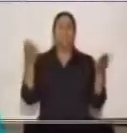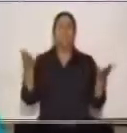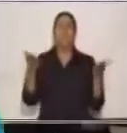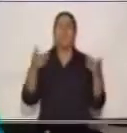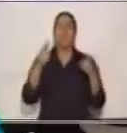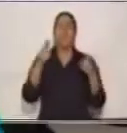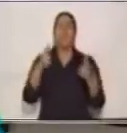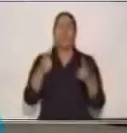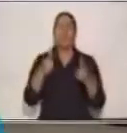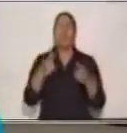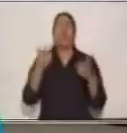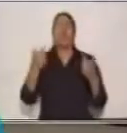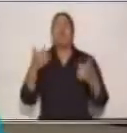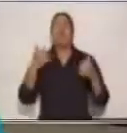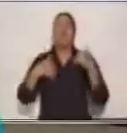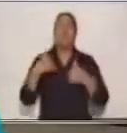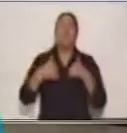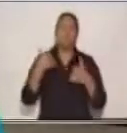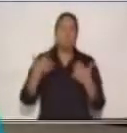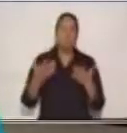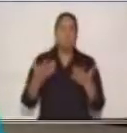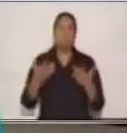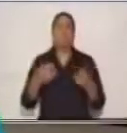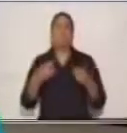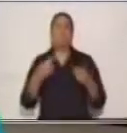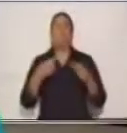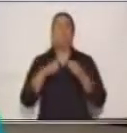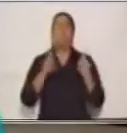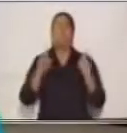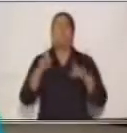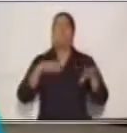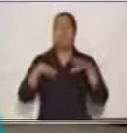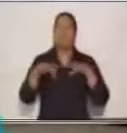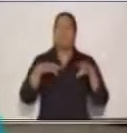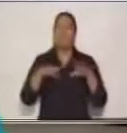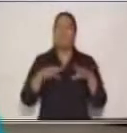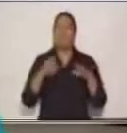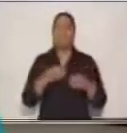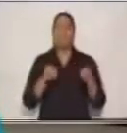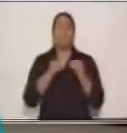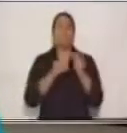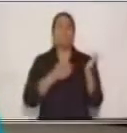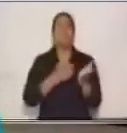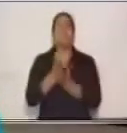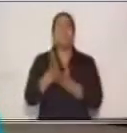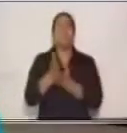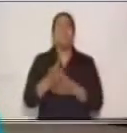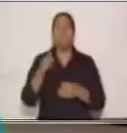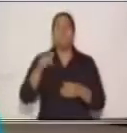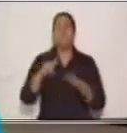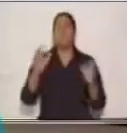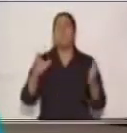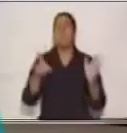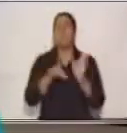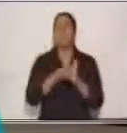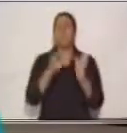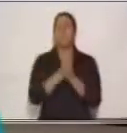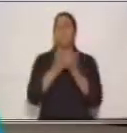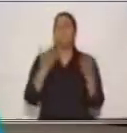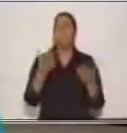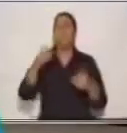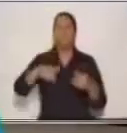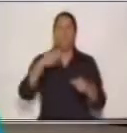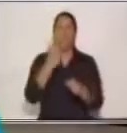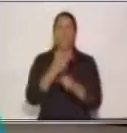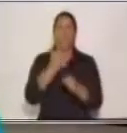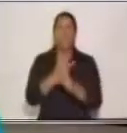más que un derecho. En él aprenderemos sobre la Constitución Política de la República de Guatemala y los derechos. Es del área de